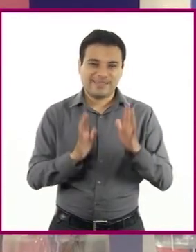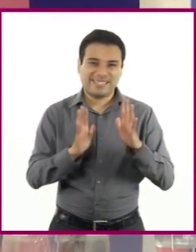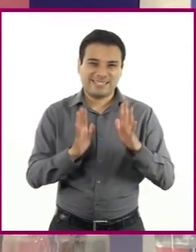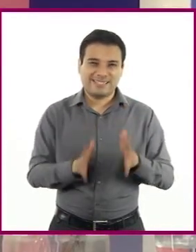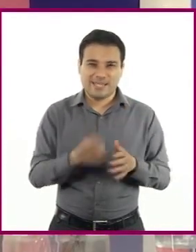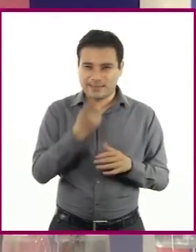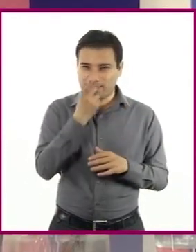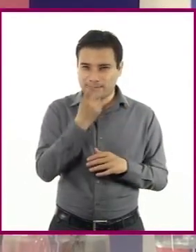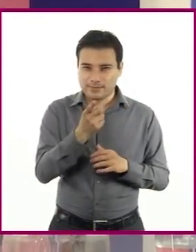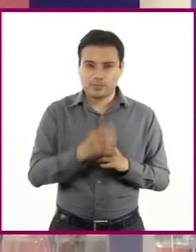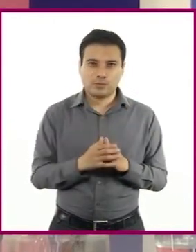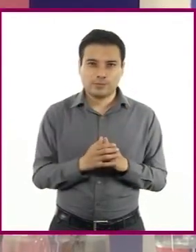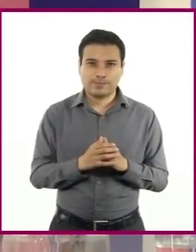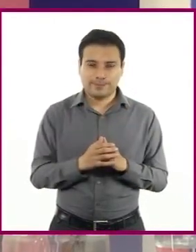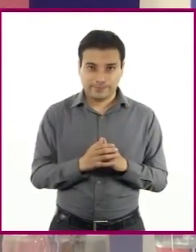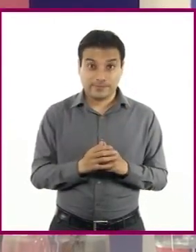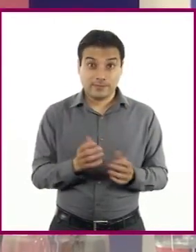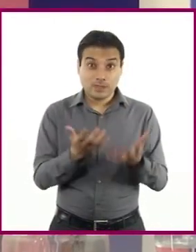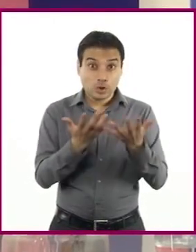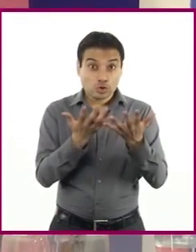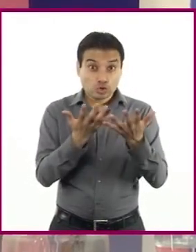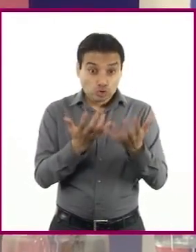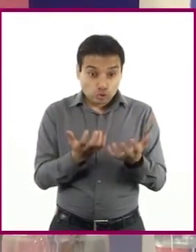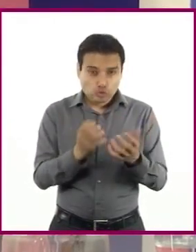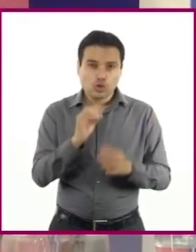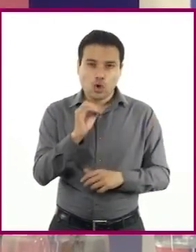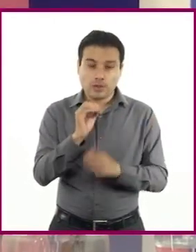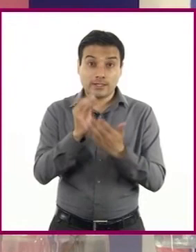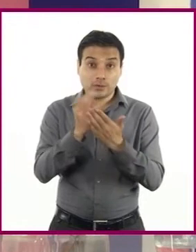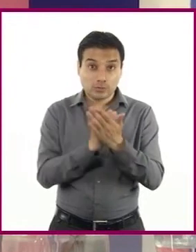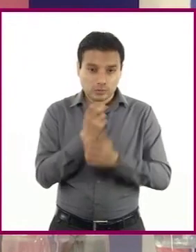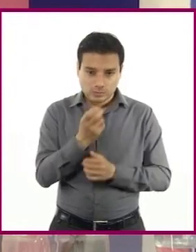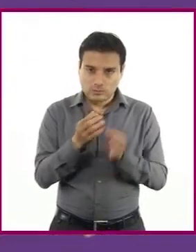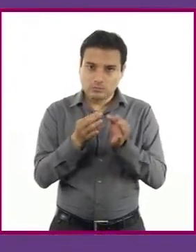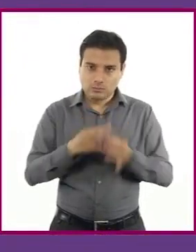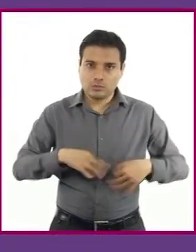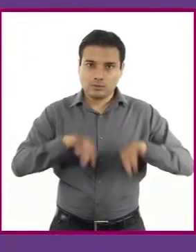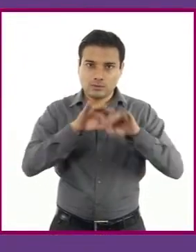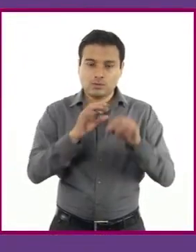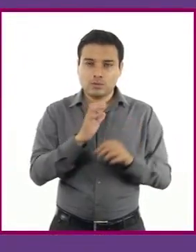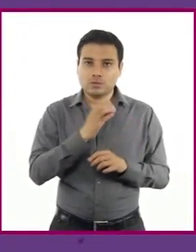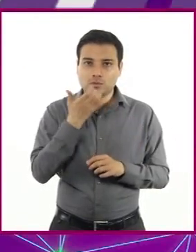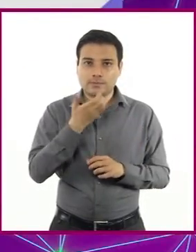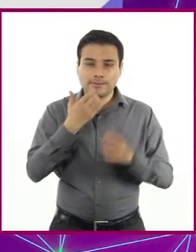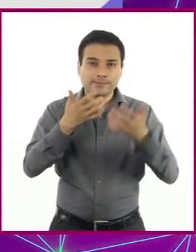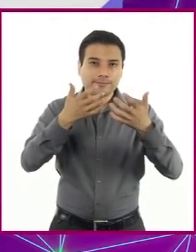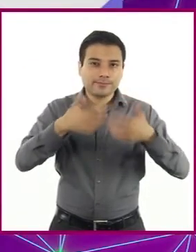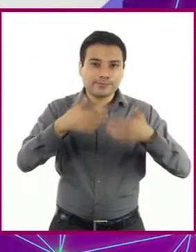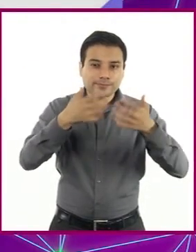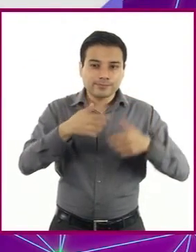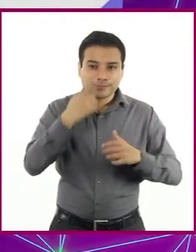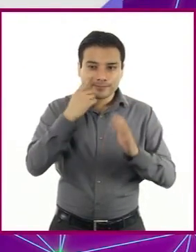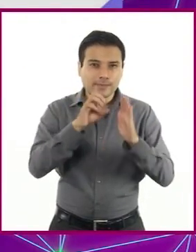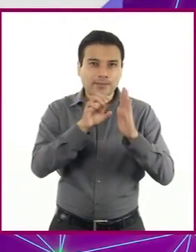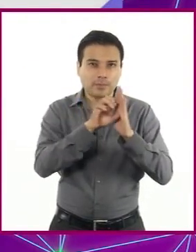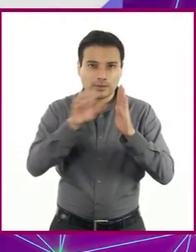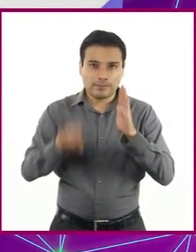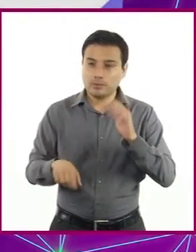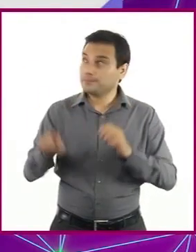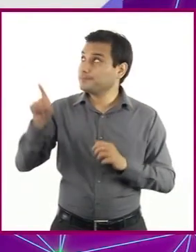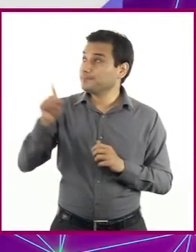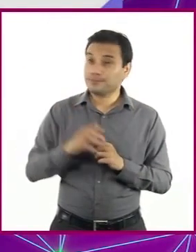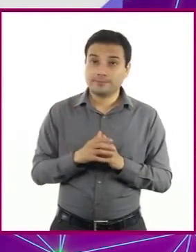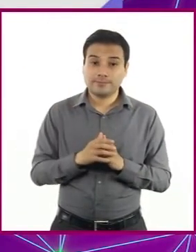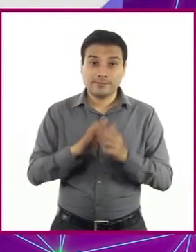que las reacciones de óxido-reducción son importantes en la industria. Por ejemplo, en el caso de las celdas solares, se